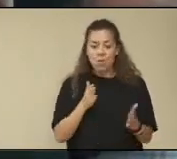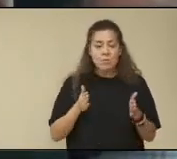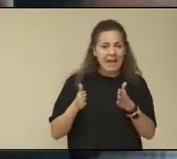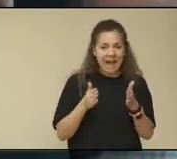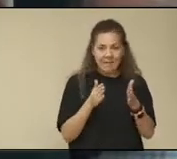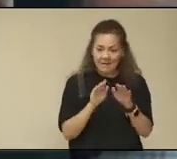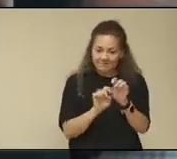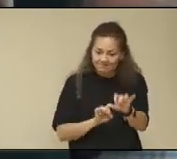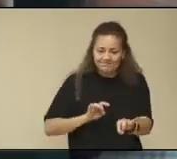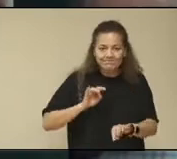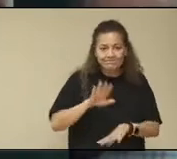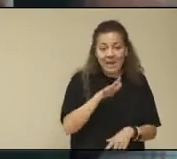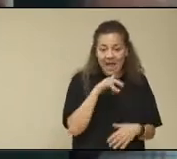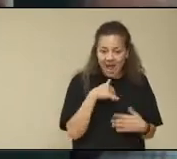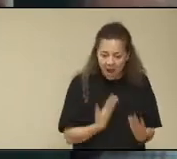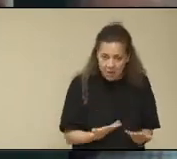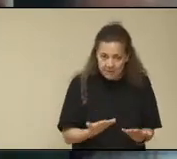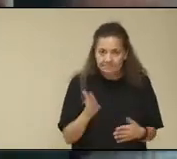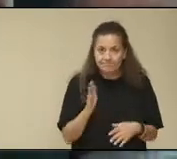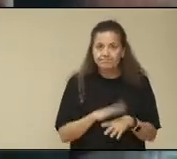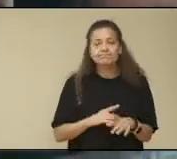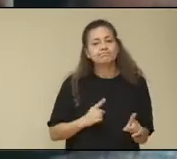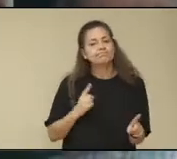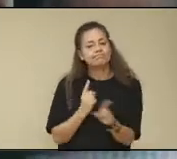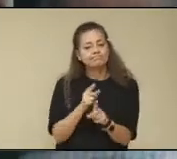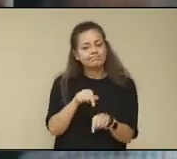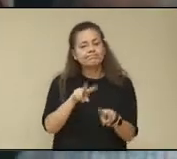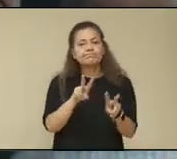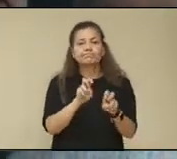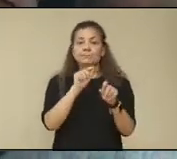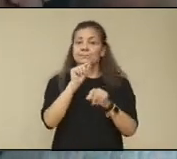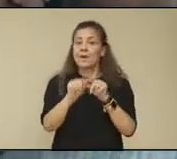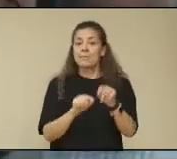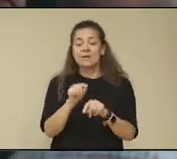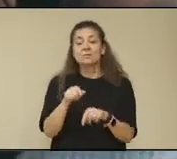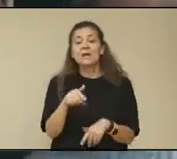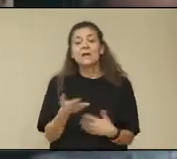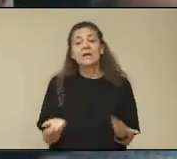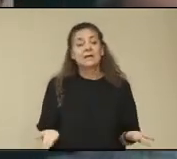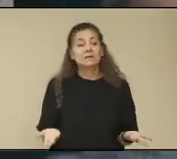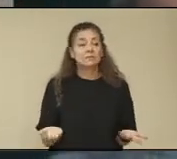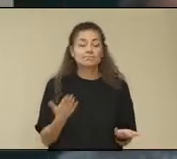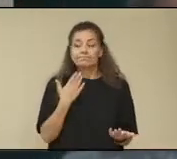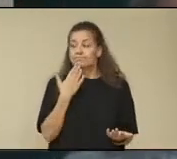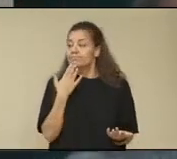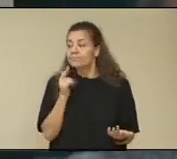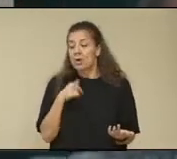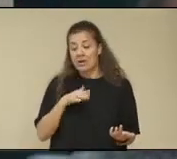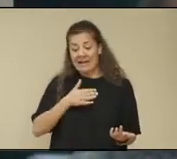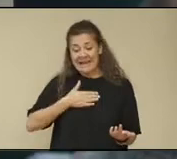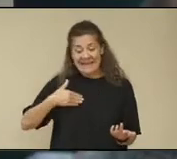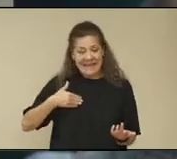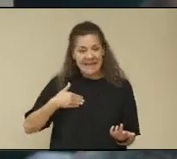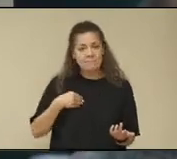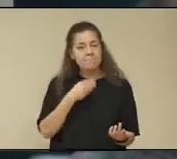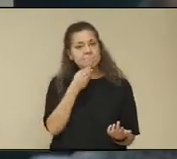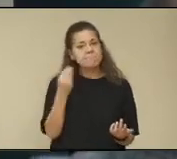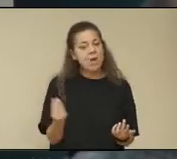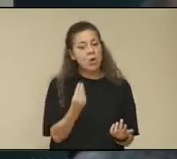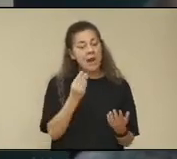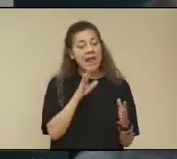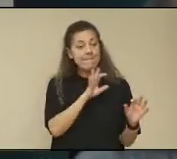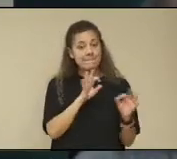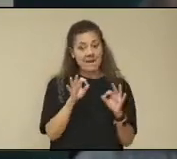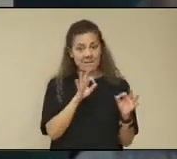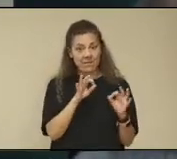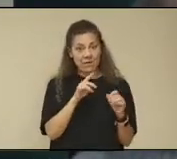adelantado ahora, a la hora de enfrentarnos a este nuevo virus. Y es un poco lo que se pretende mejorando la preparación